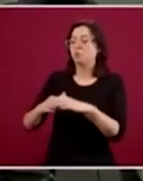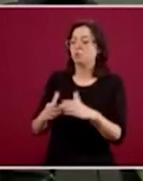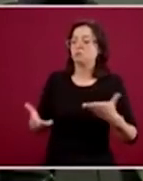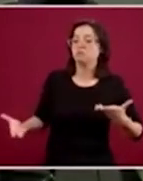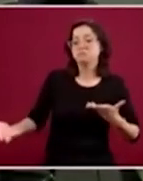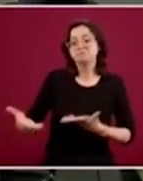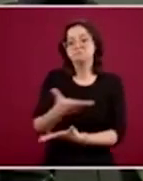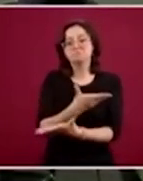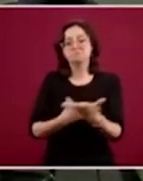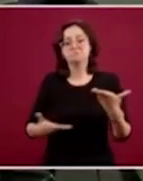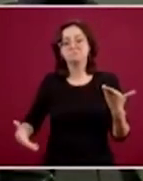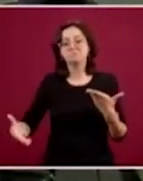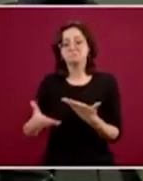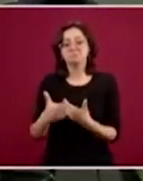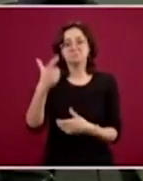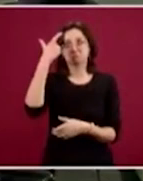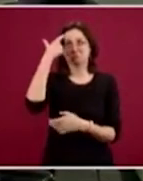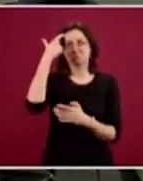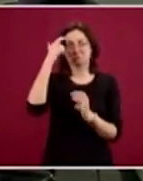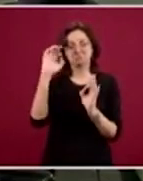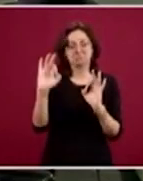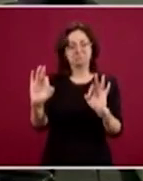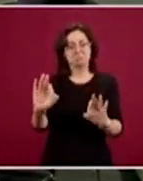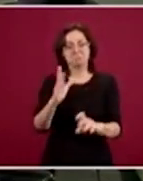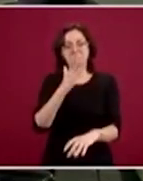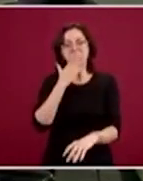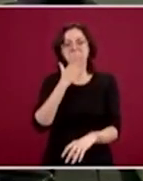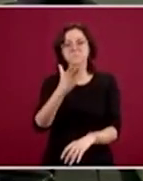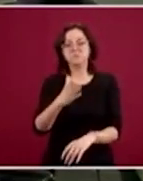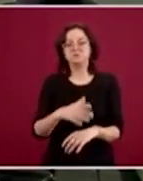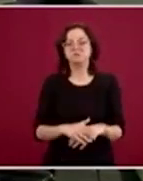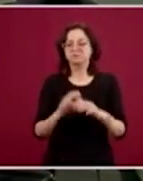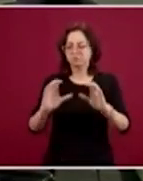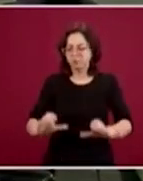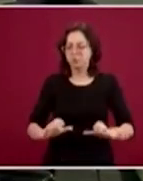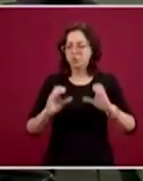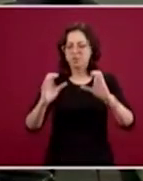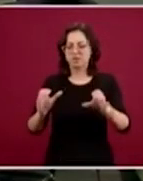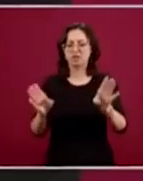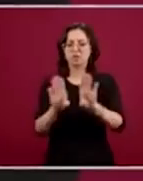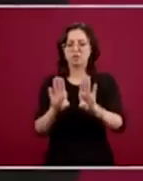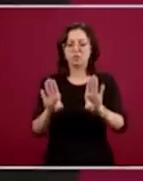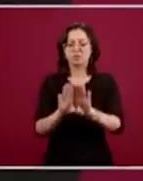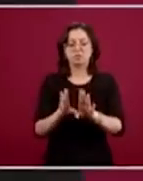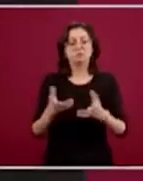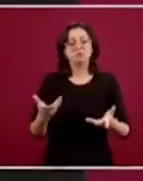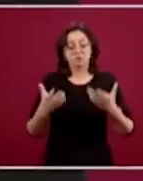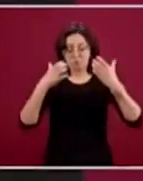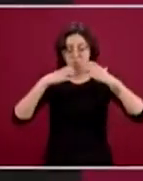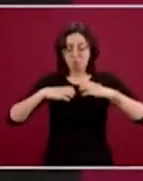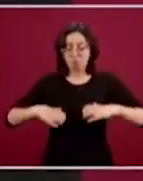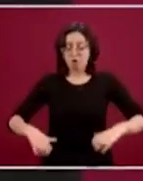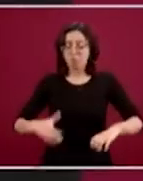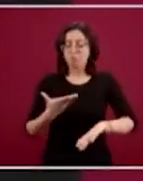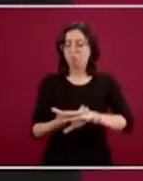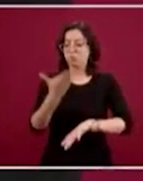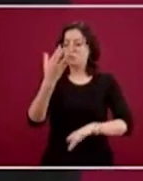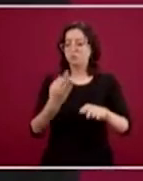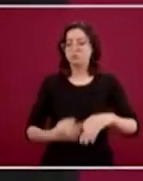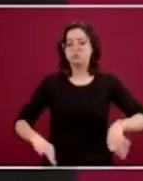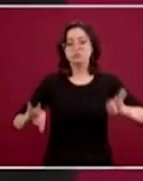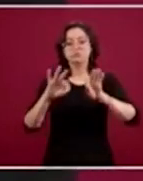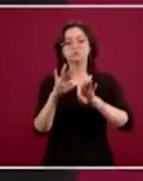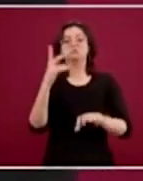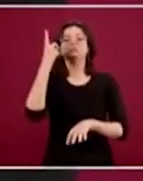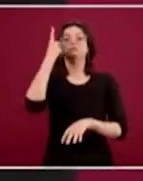Eso es la salud mental. ¿Y cómo cuidarla? A nivel físico, cuidar el sueño es algo fundamental para la salud mental,